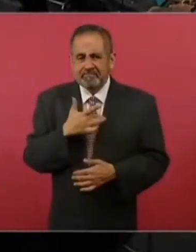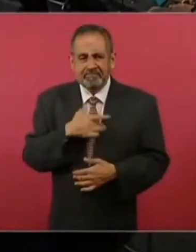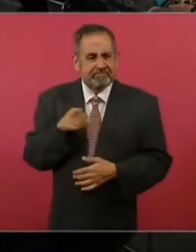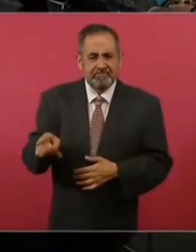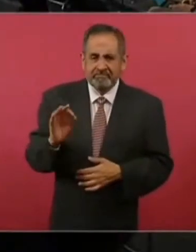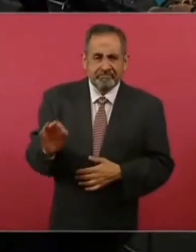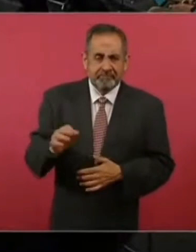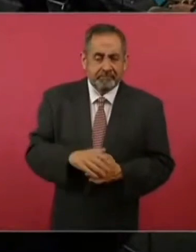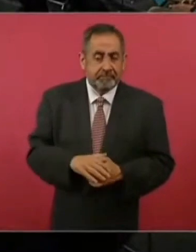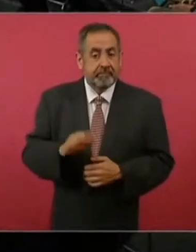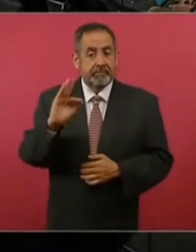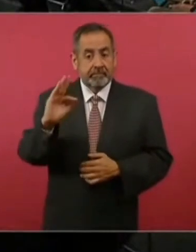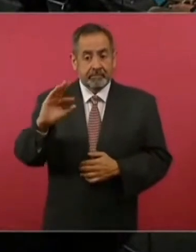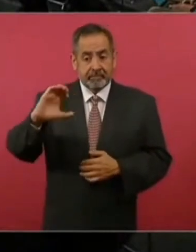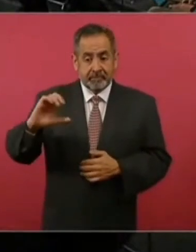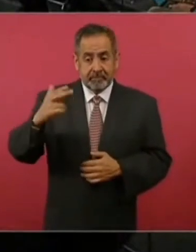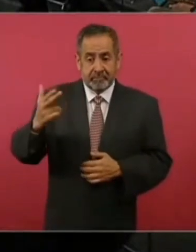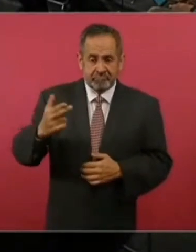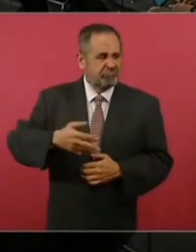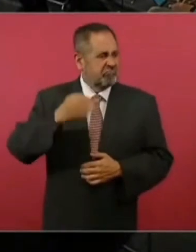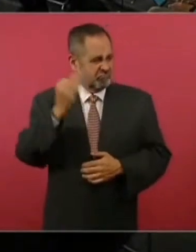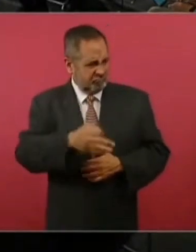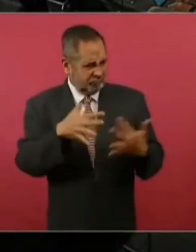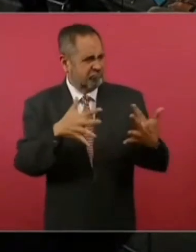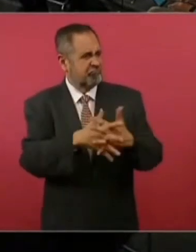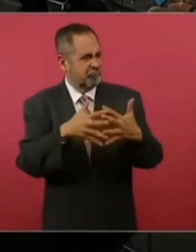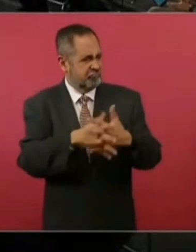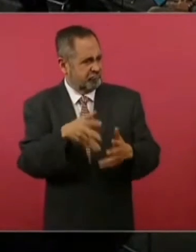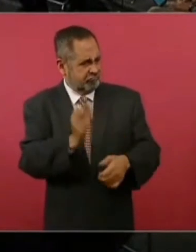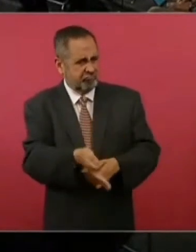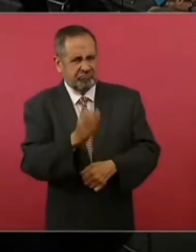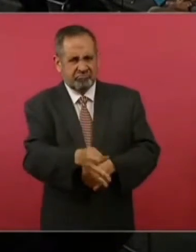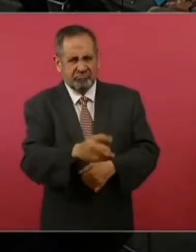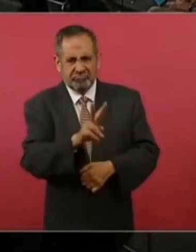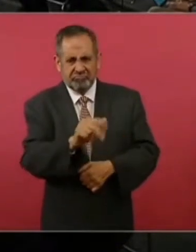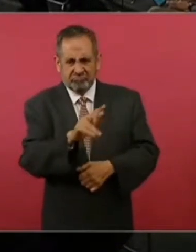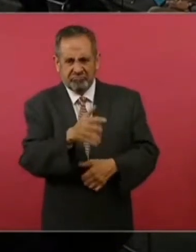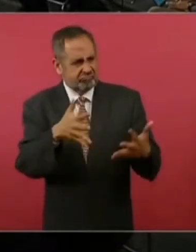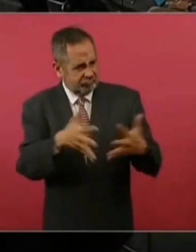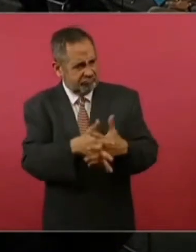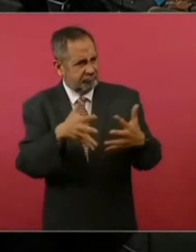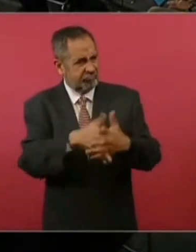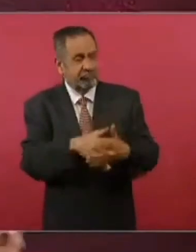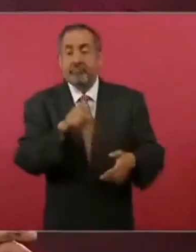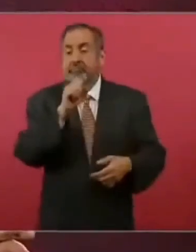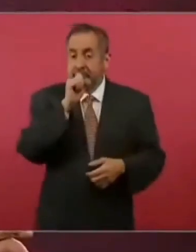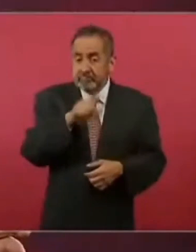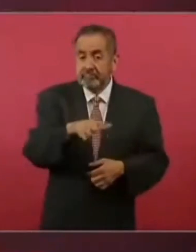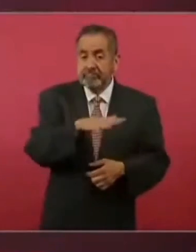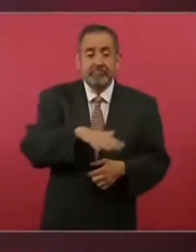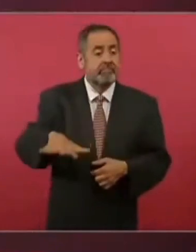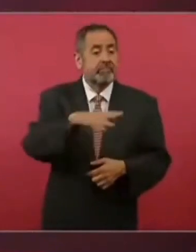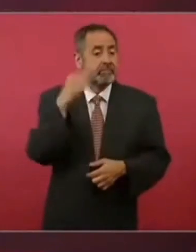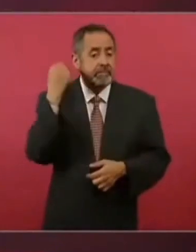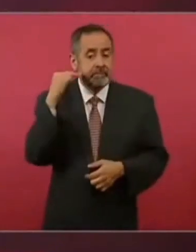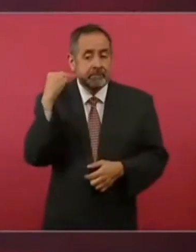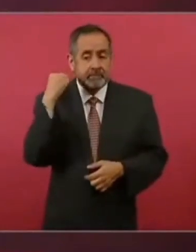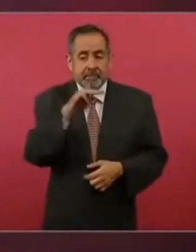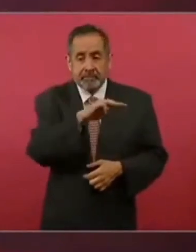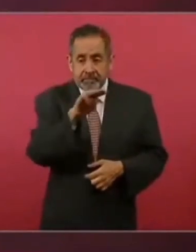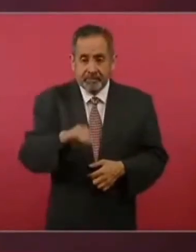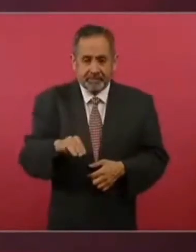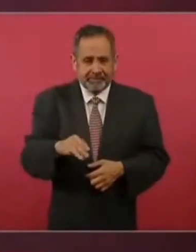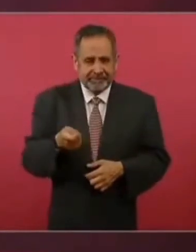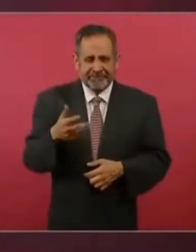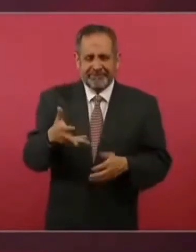Felipe Calderón declara la guerra precisamente en Michoacán, en la Tierra Caliente,